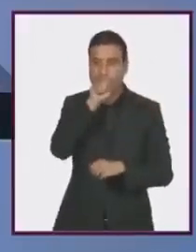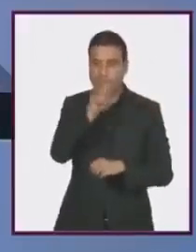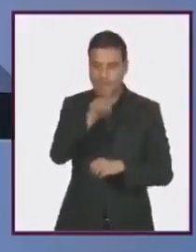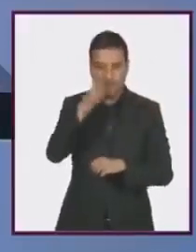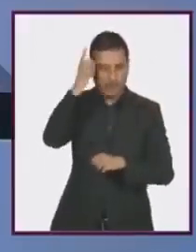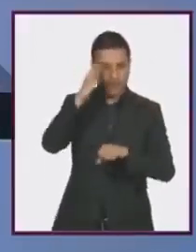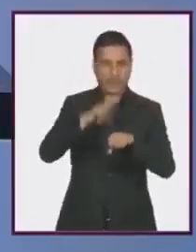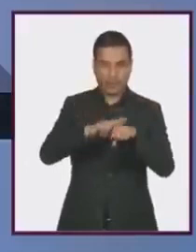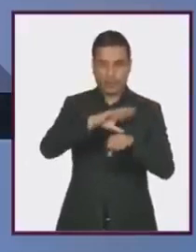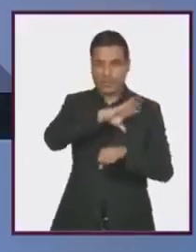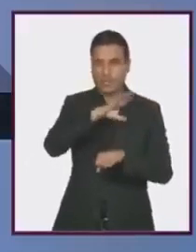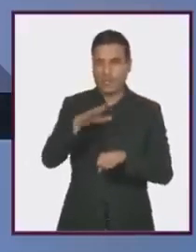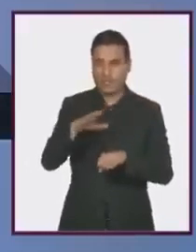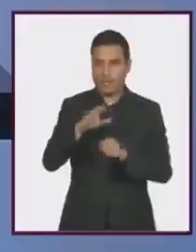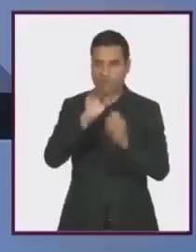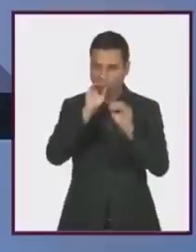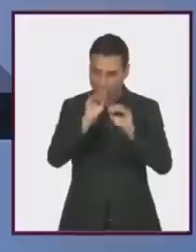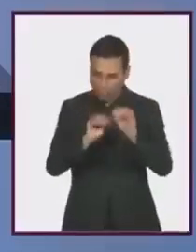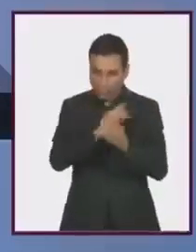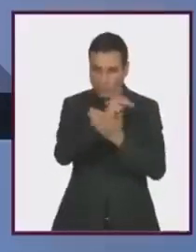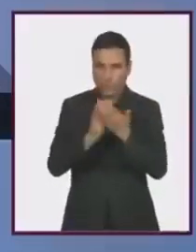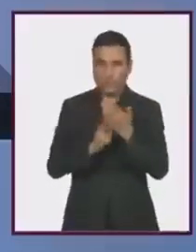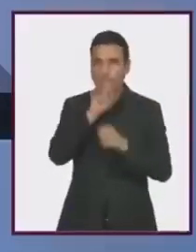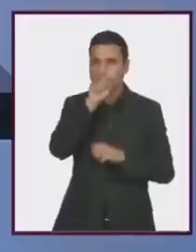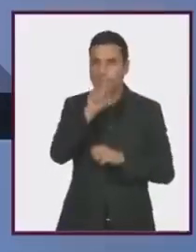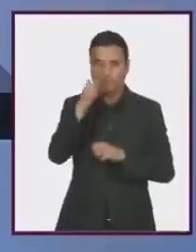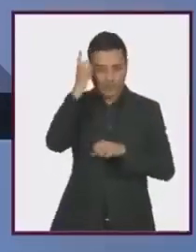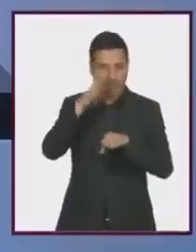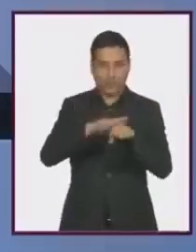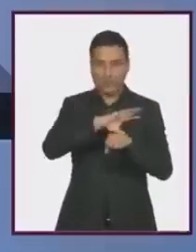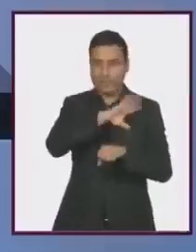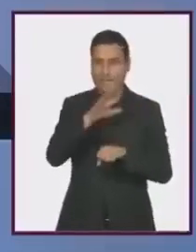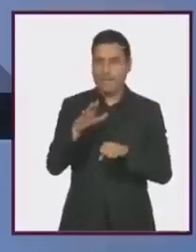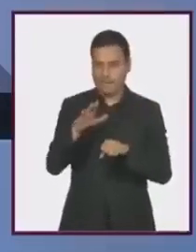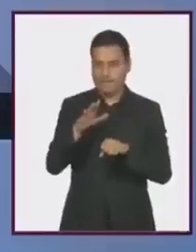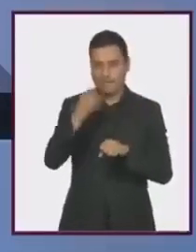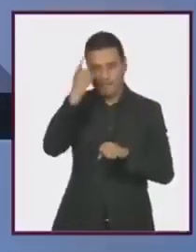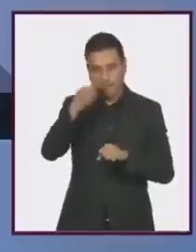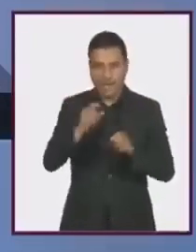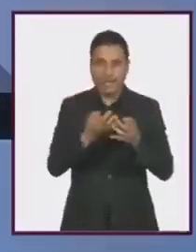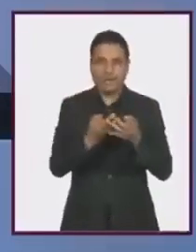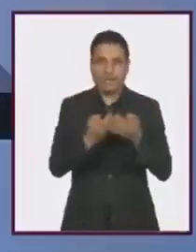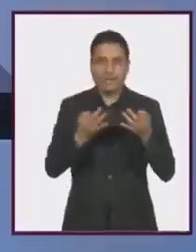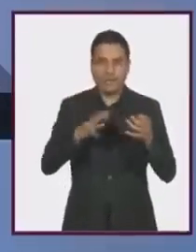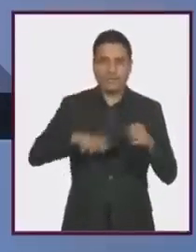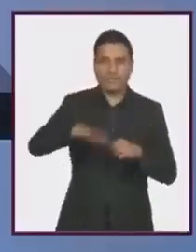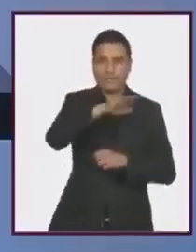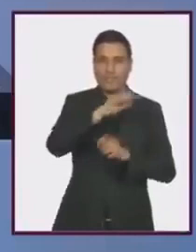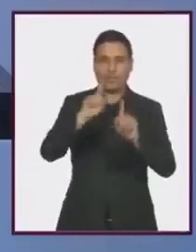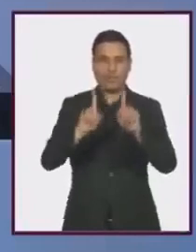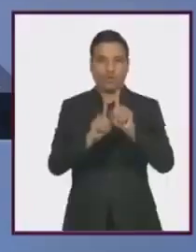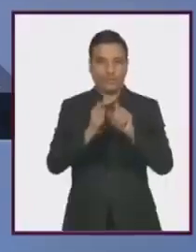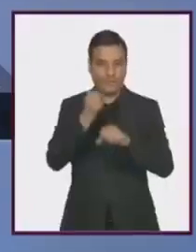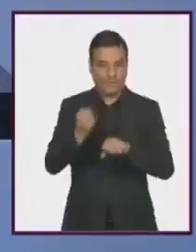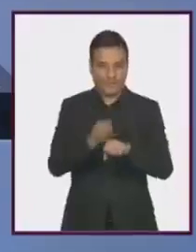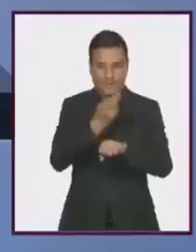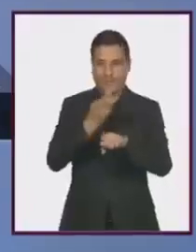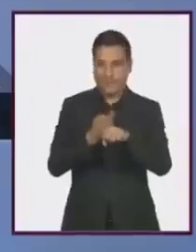Desarrollo Curricular y la Dirección General de Gestión Escolar y Enfoque Territorial de la Subsecretaría de Educación